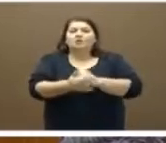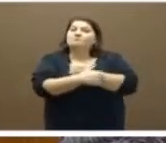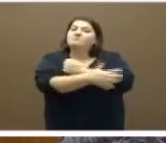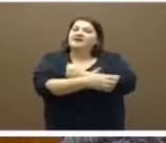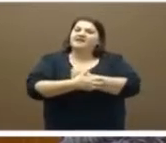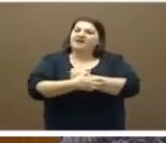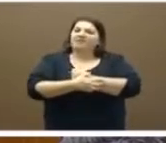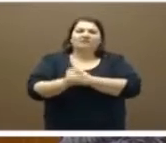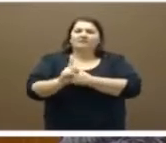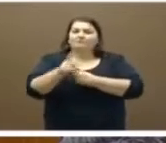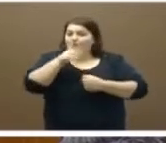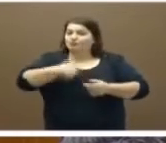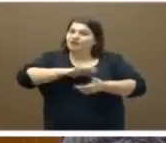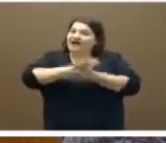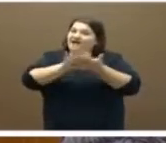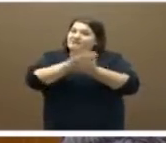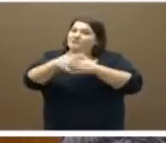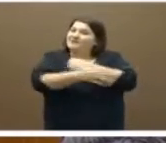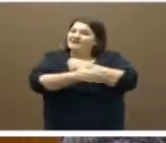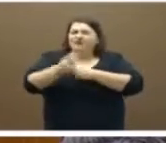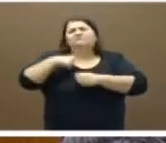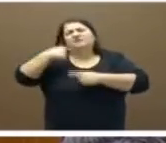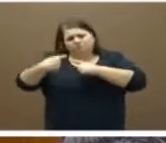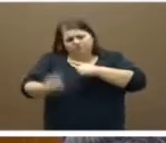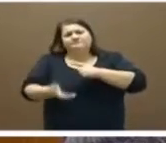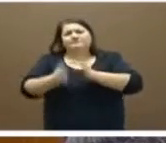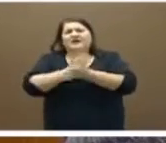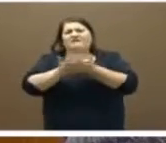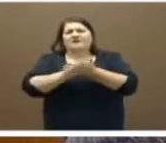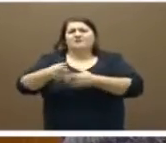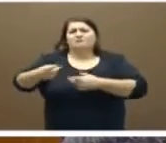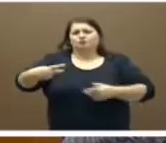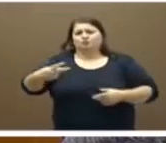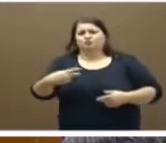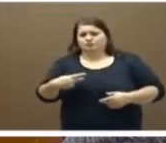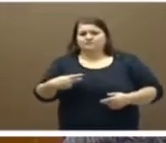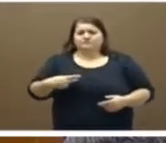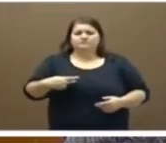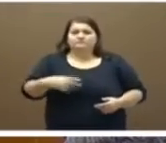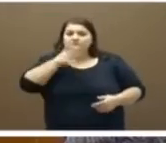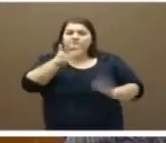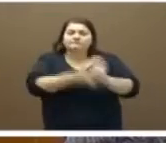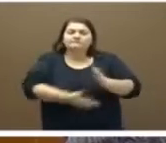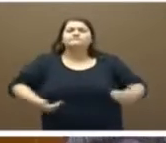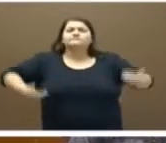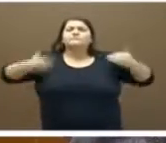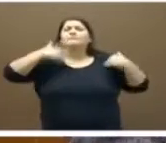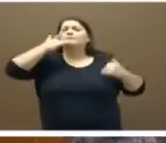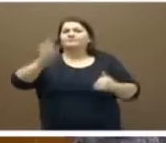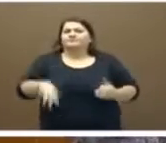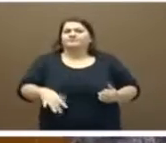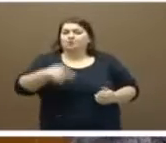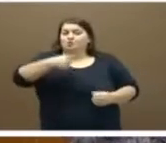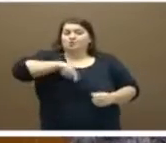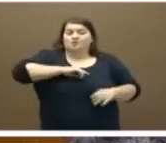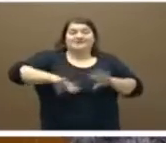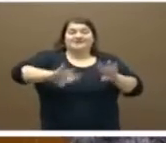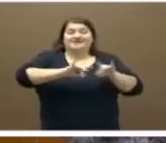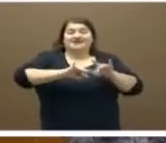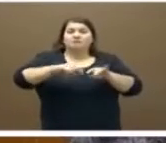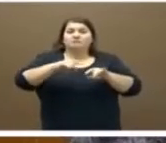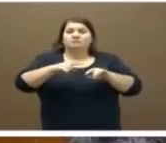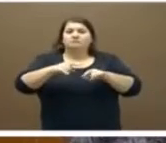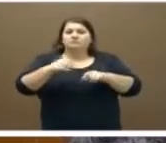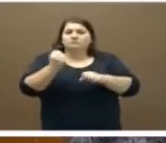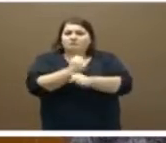precariedad, porque de eso no hablamos, señor Monago, y algún día hablaremos, porque tenemos que poner de manifiesto de quién es la responsabilidad que seamos la región donde más empleo